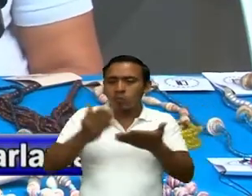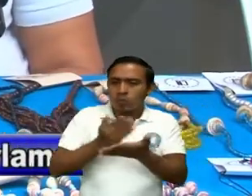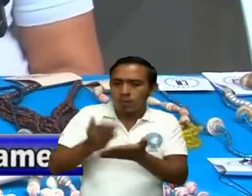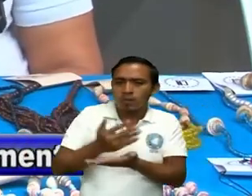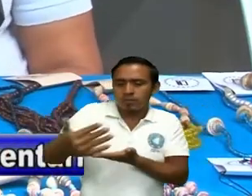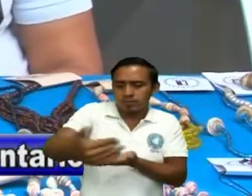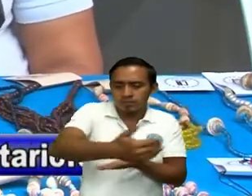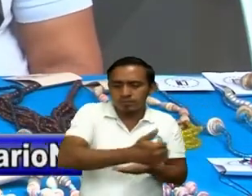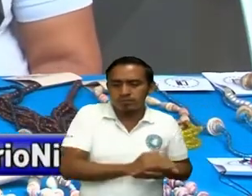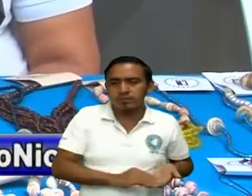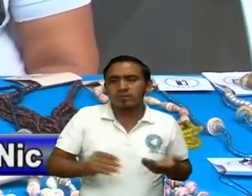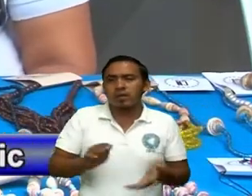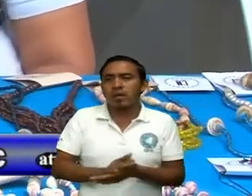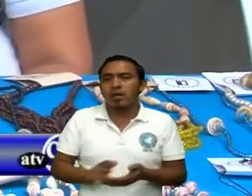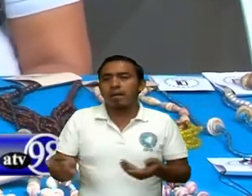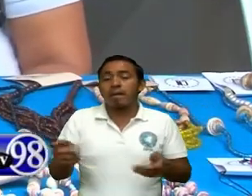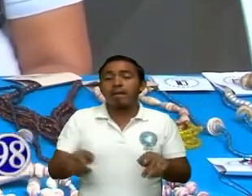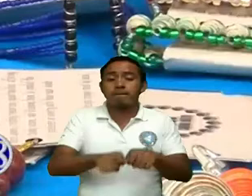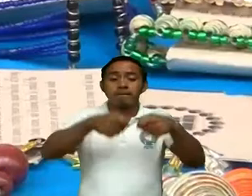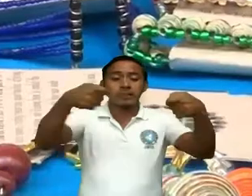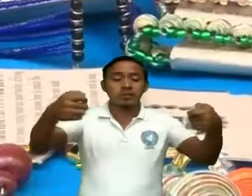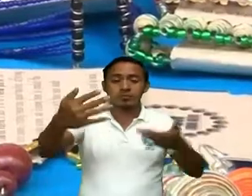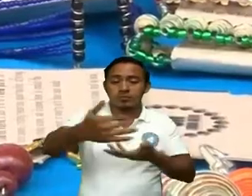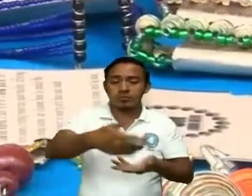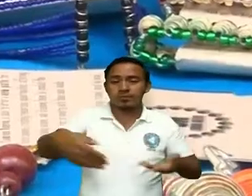cuaderno, hasta con periódico trabajamos.